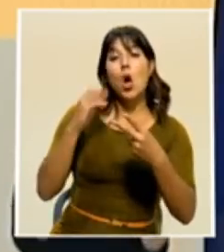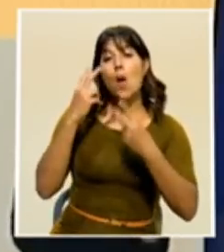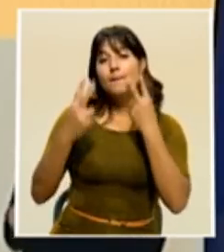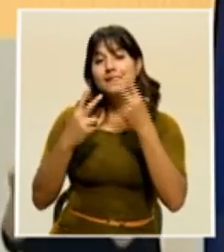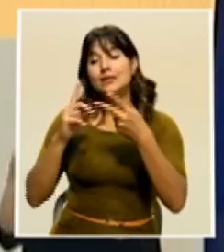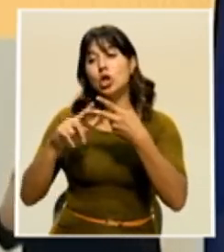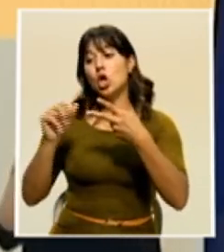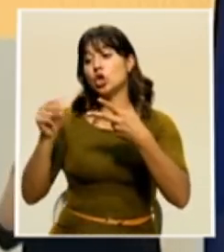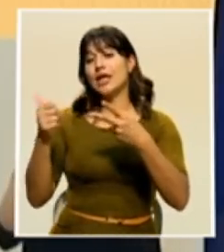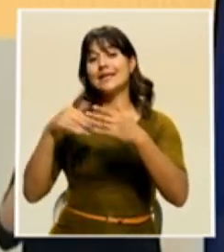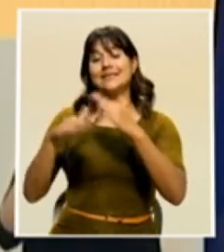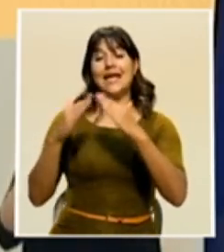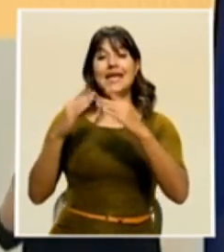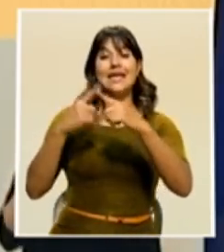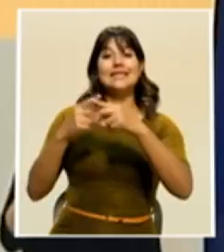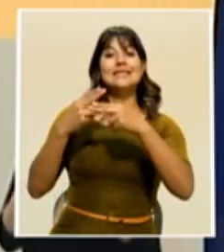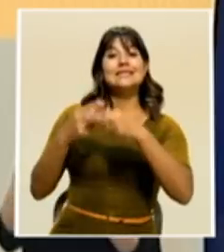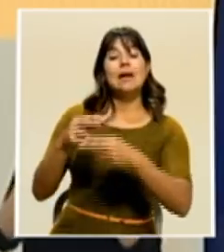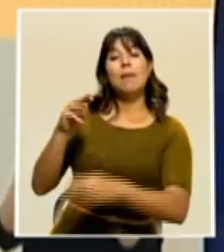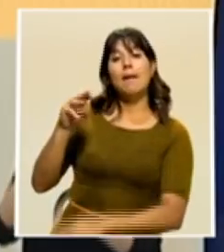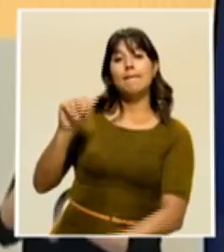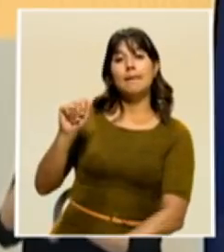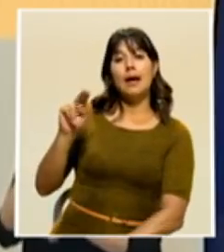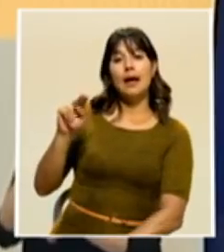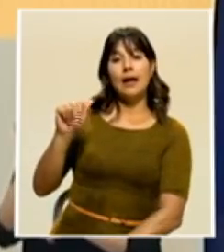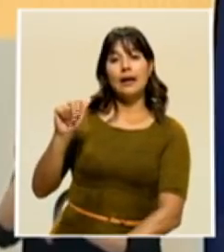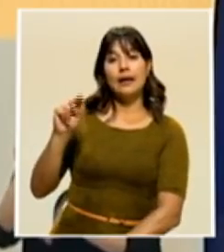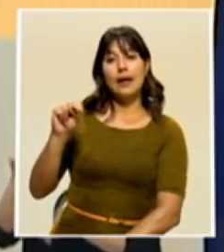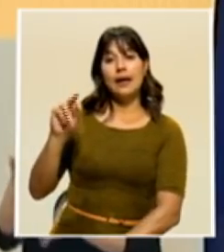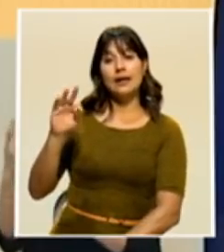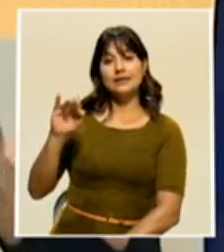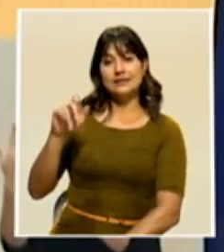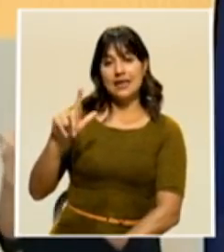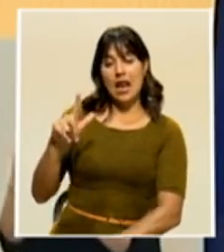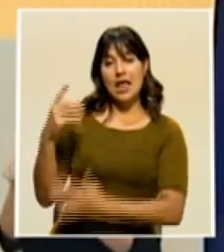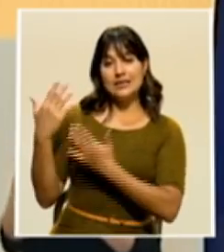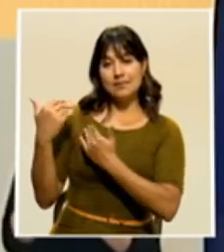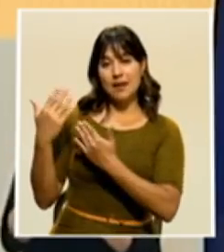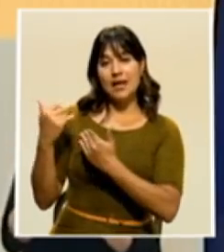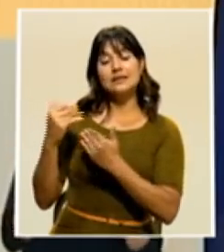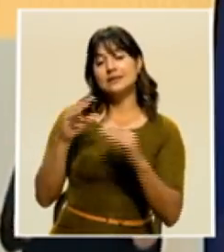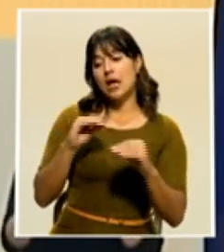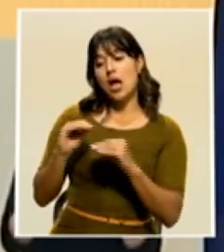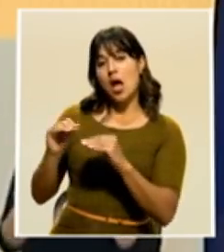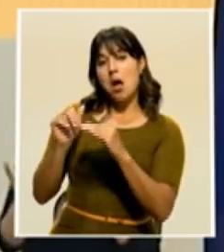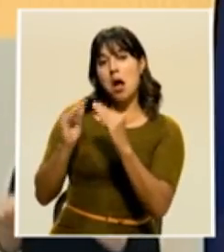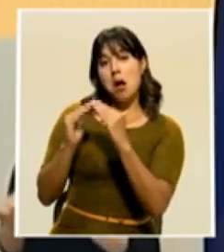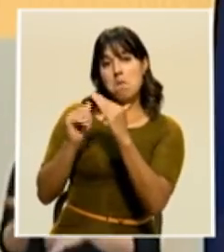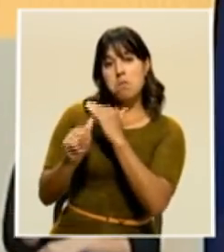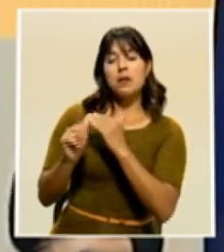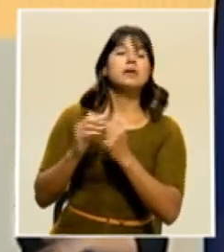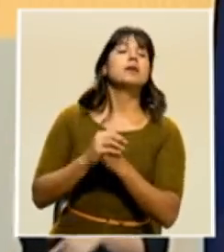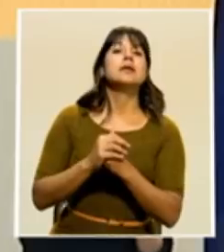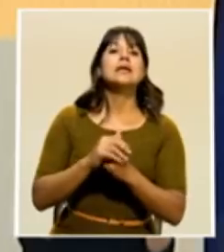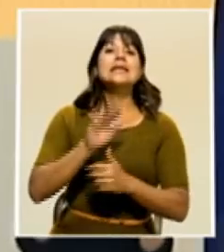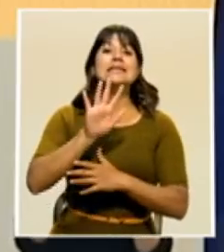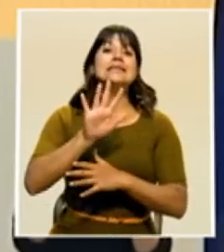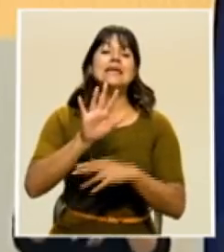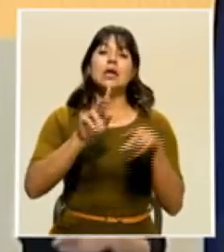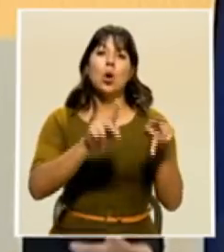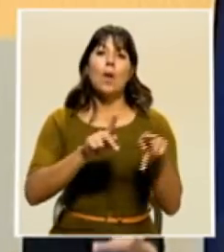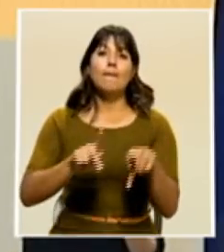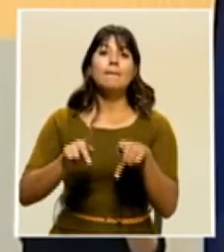iglesia Manantial de Esperanza, que se habilitó como alojamiento temporal. 5 personas que fueron movidas del sector de